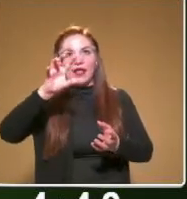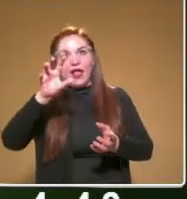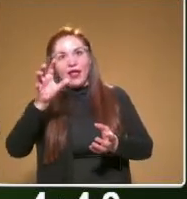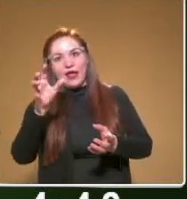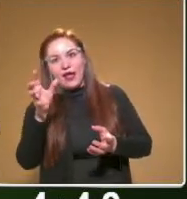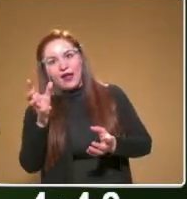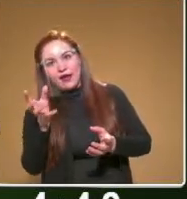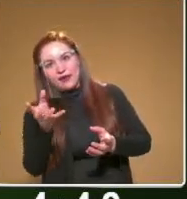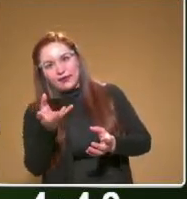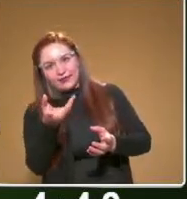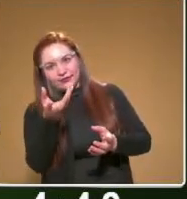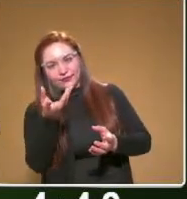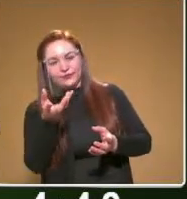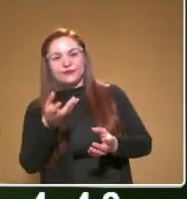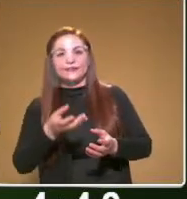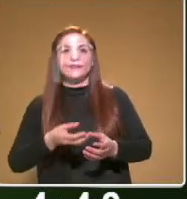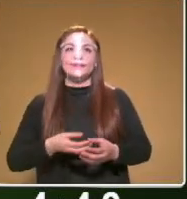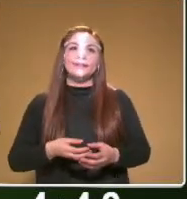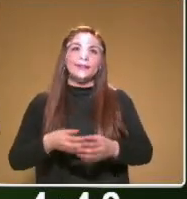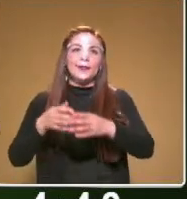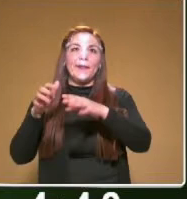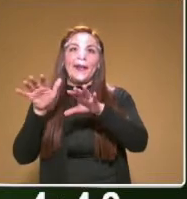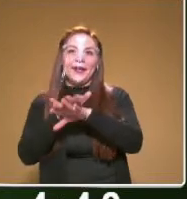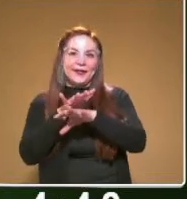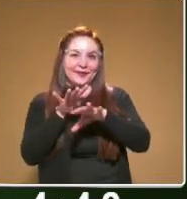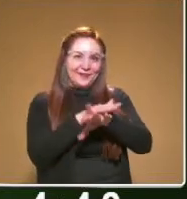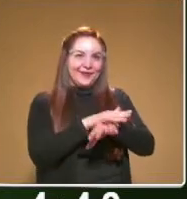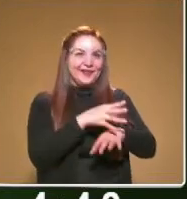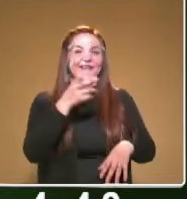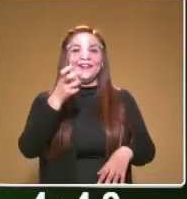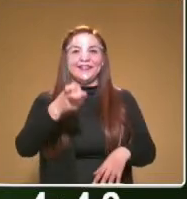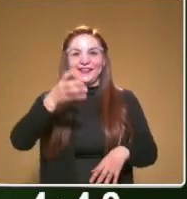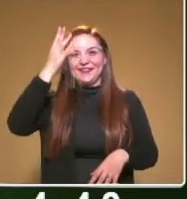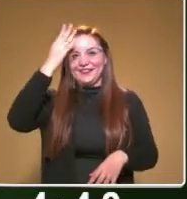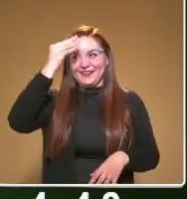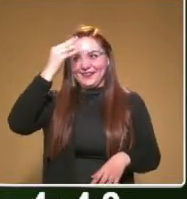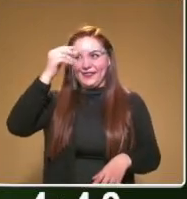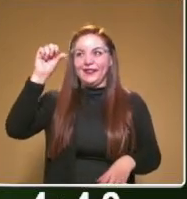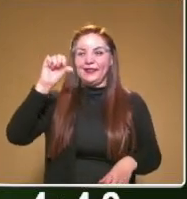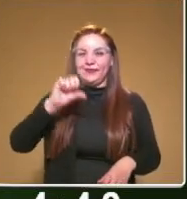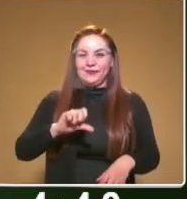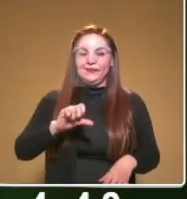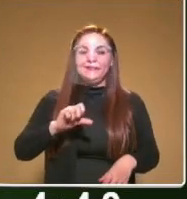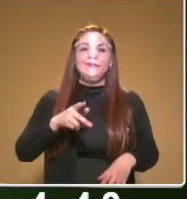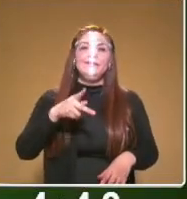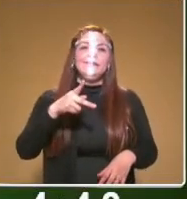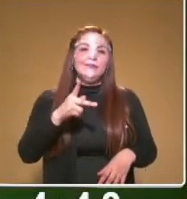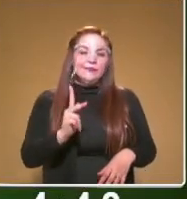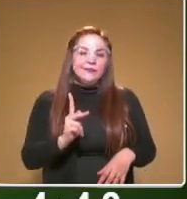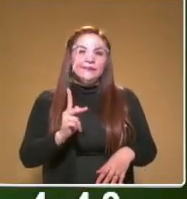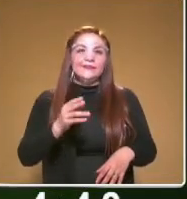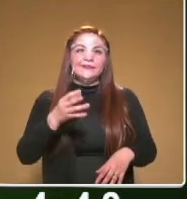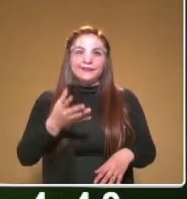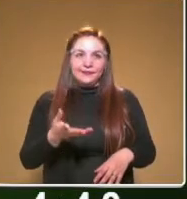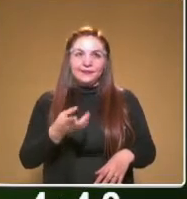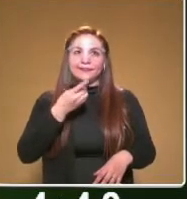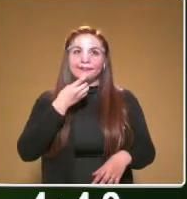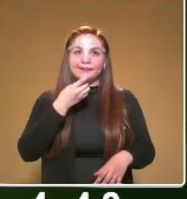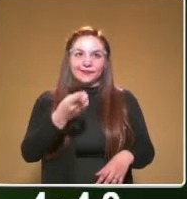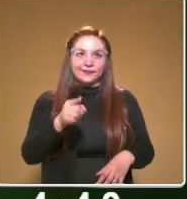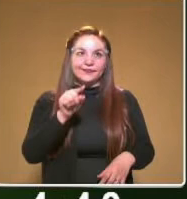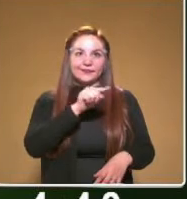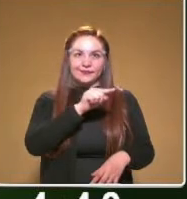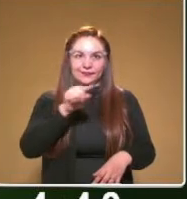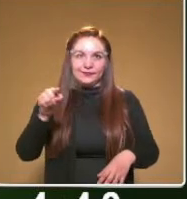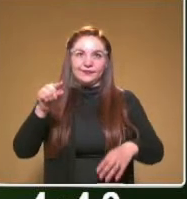y rotando, ¿verdad? Okay. Y de hecho, eso fue lo que aprendimos el día de hoy. No sin antes dejarte aquí lo de